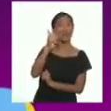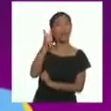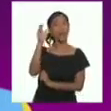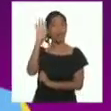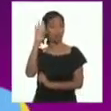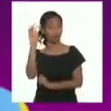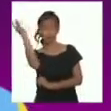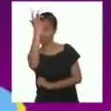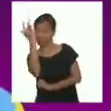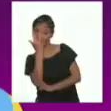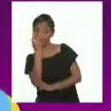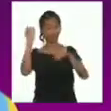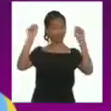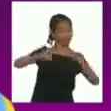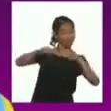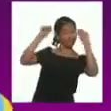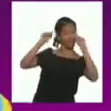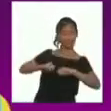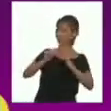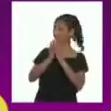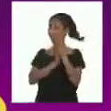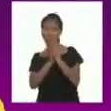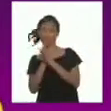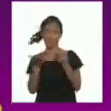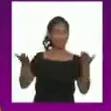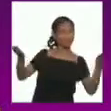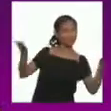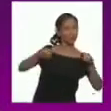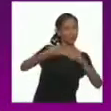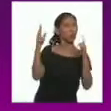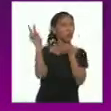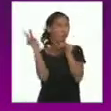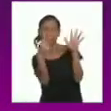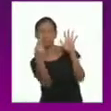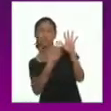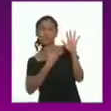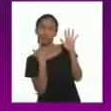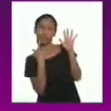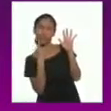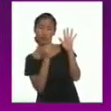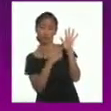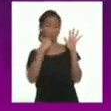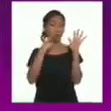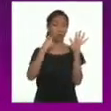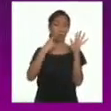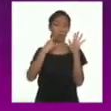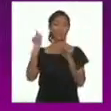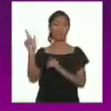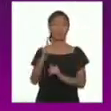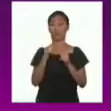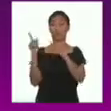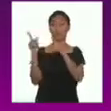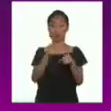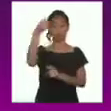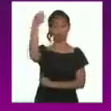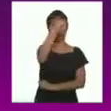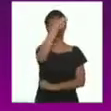que celebran. Muy bien, estimada Olinda. Como observamos, el señor que dirige la